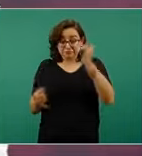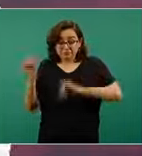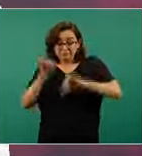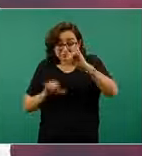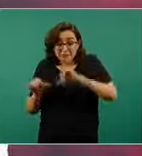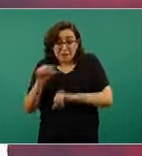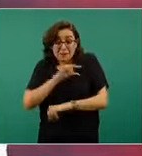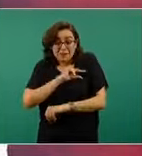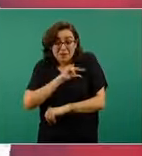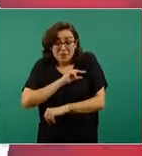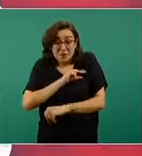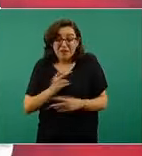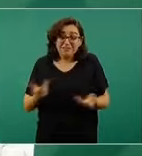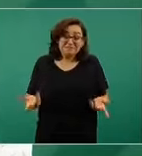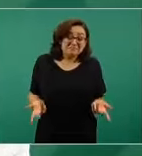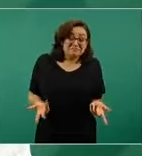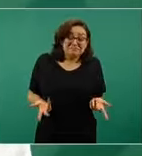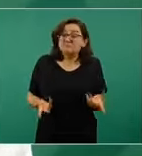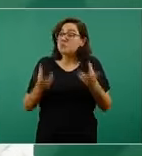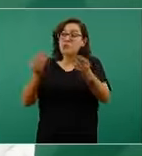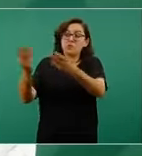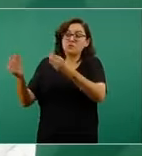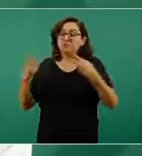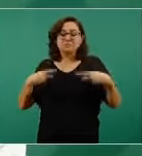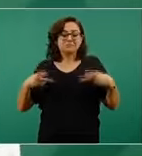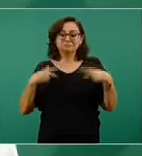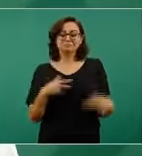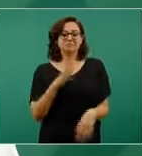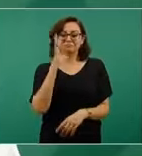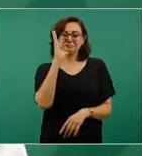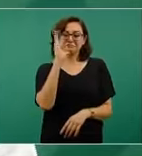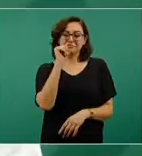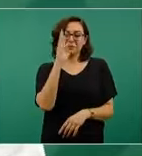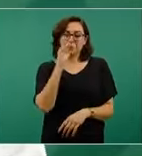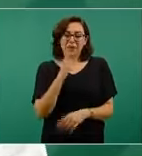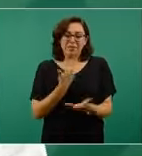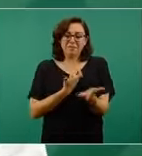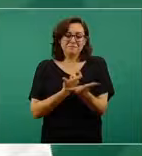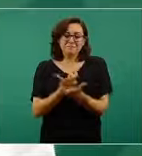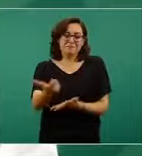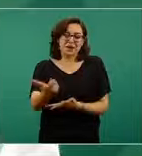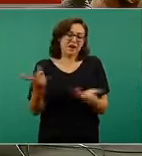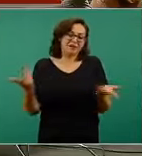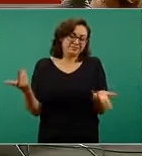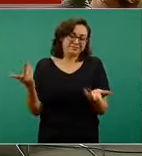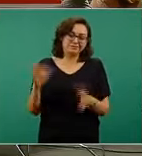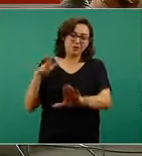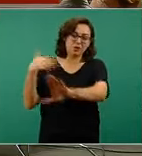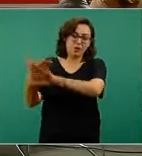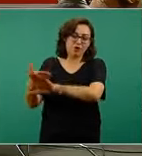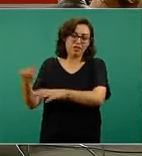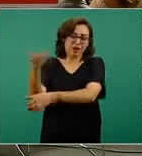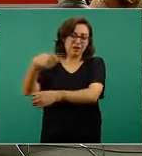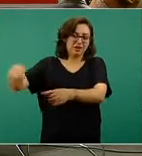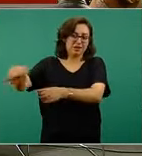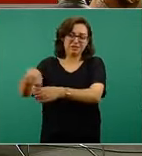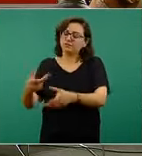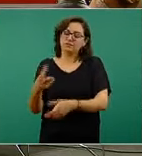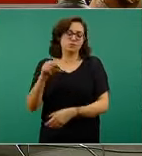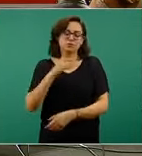obviamente es una barrera para ciertos grupos sociales en su desfavor y no